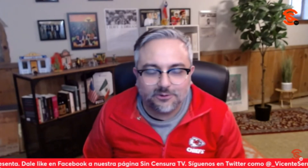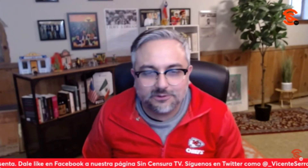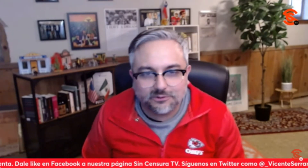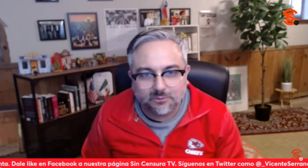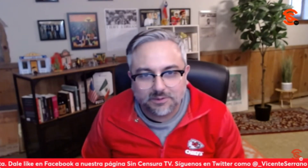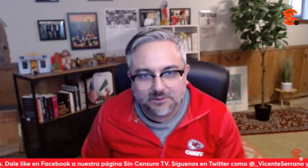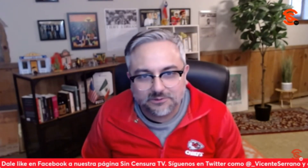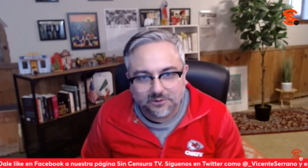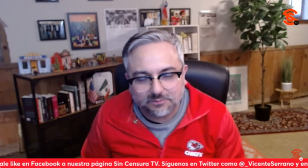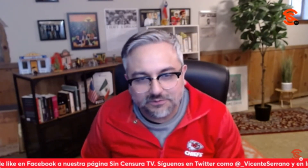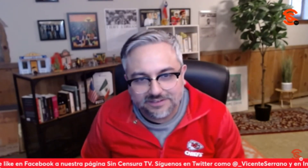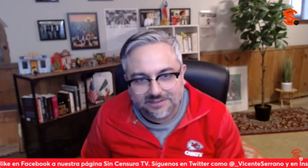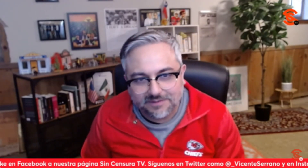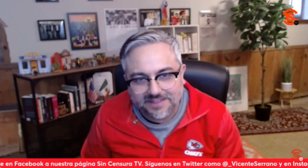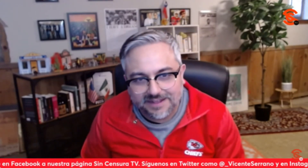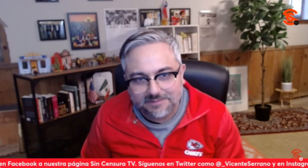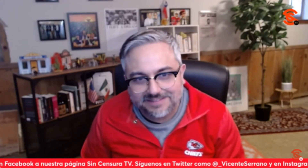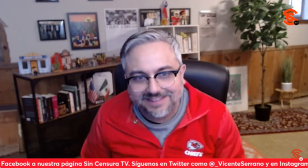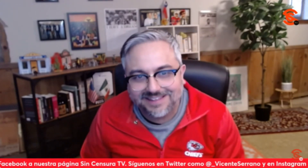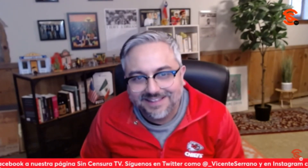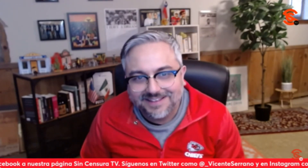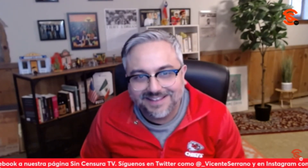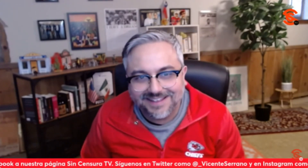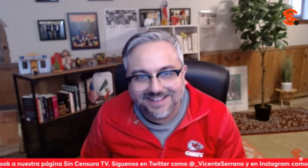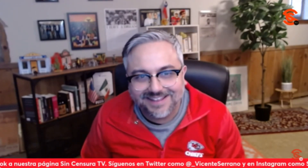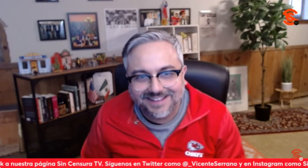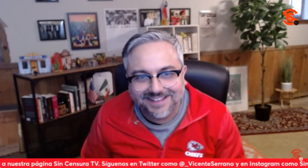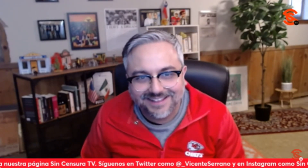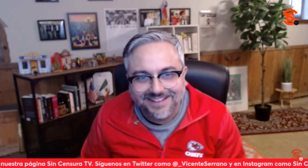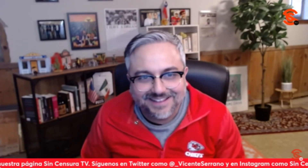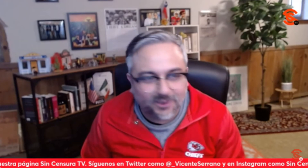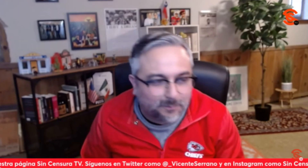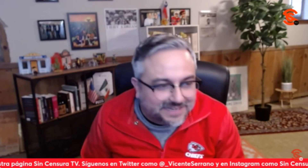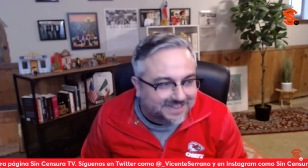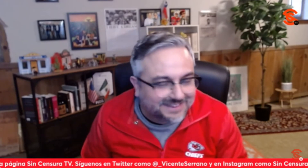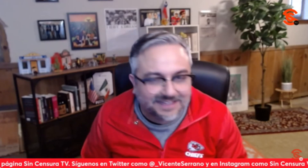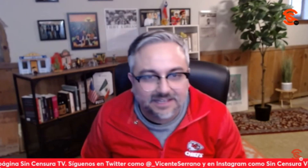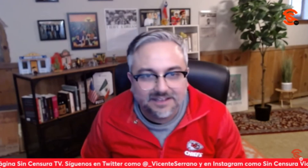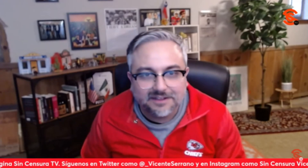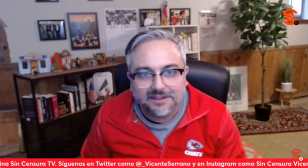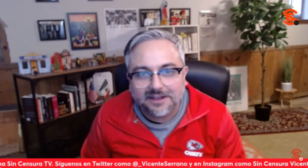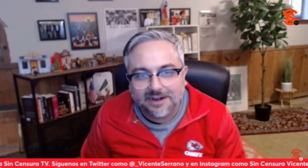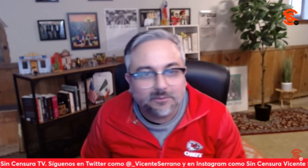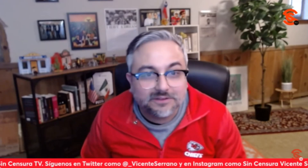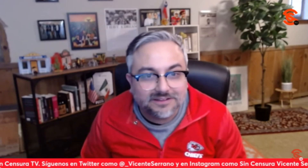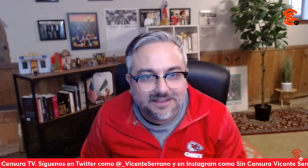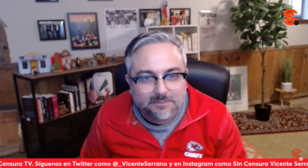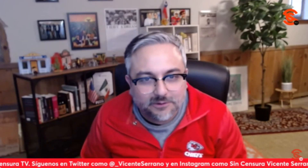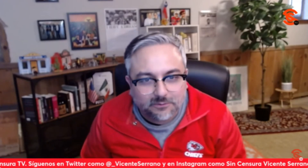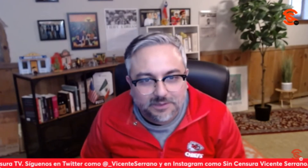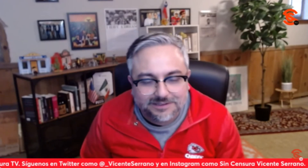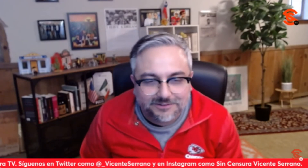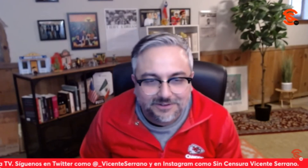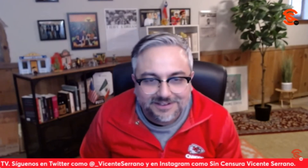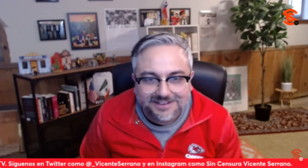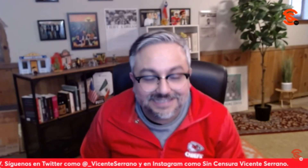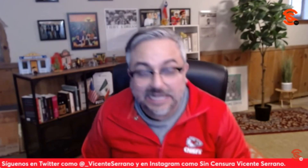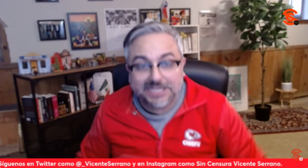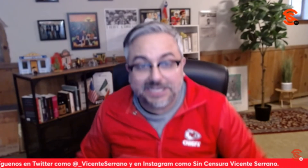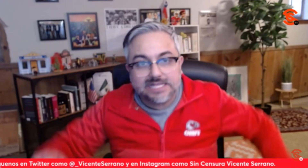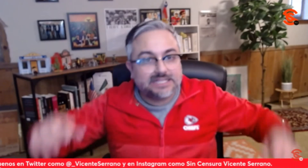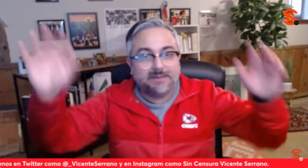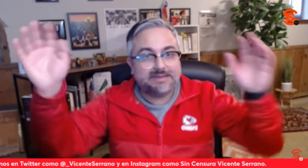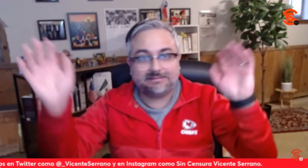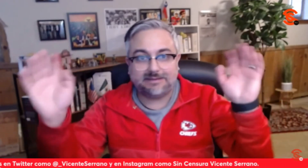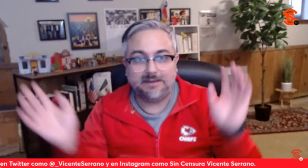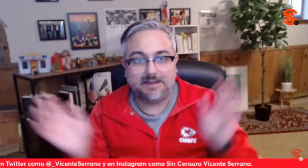diría a todos esos compañeros corresponsales que van diariamente, ¿qué opinan de que Ramos anda ahí presumiendo que es